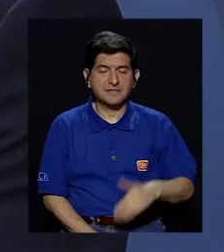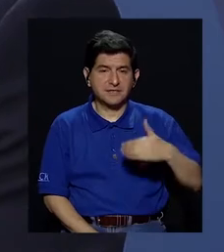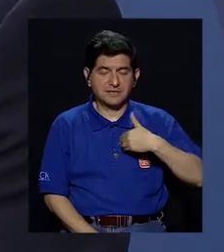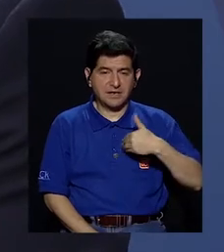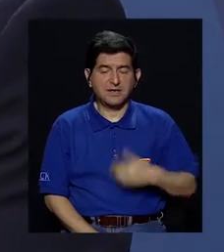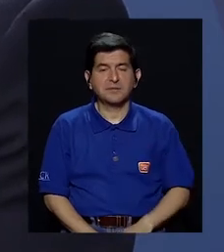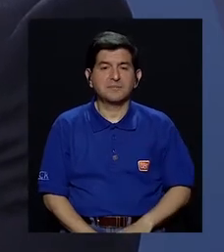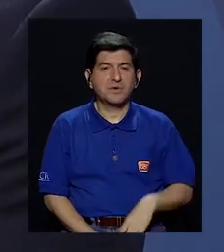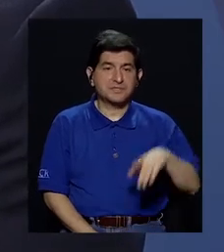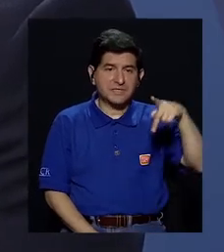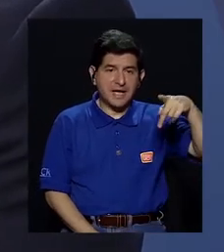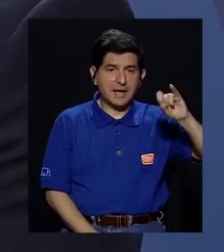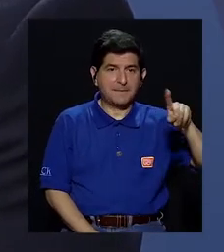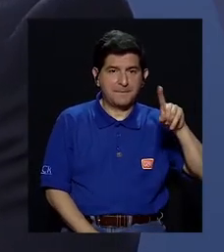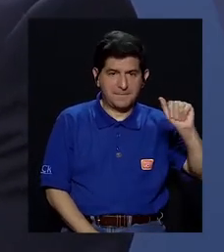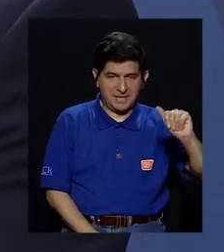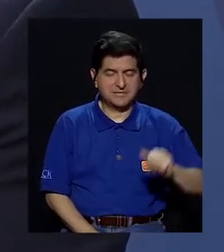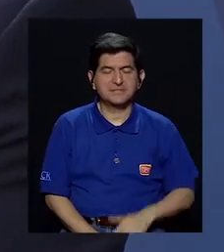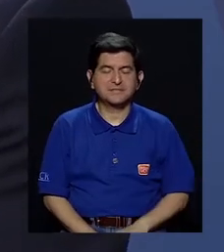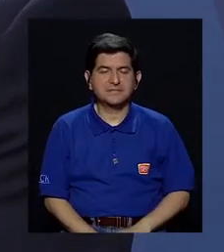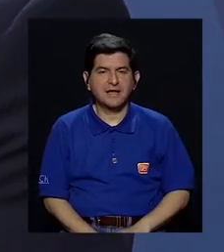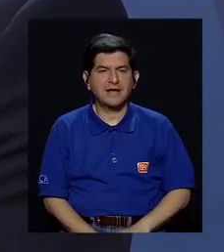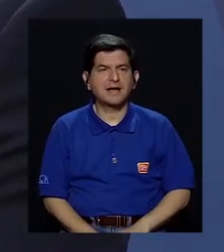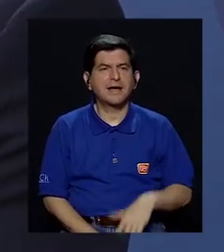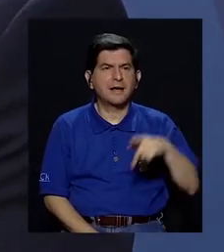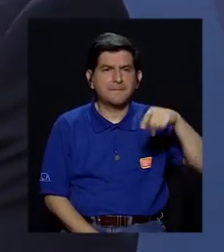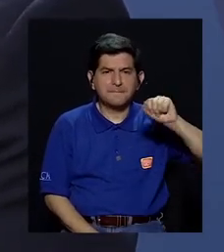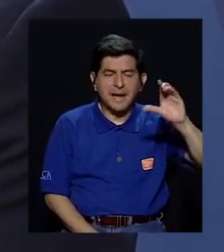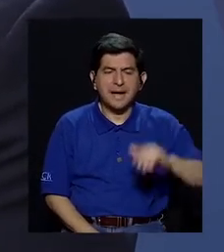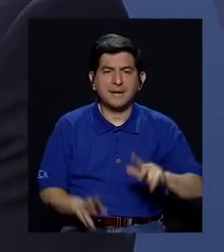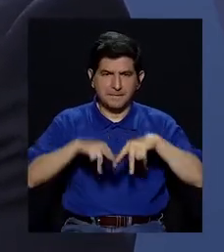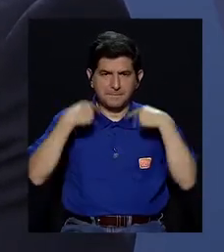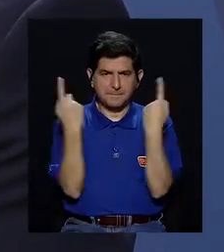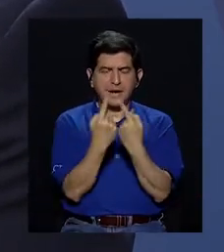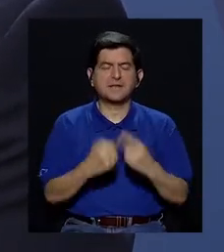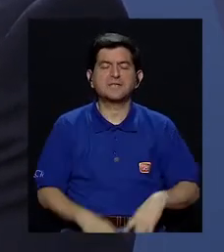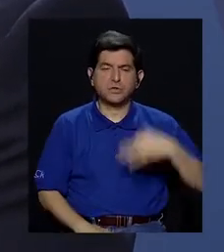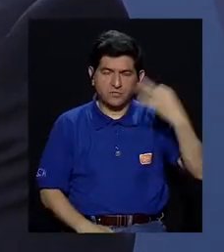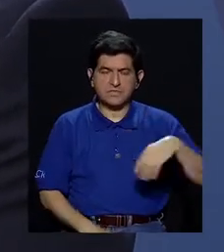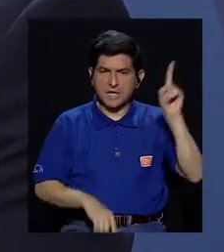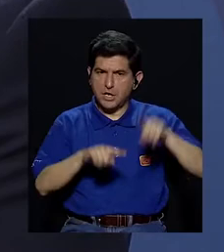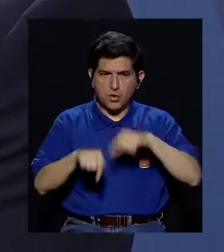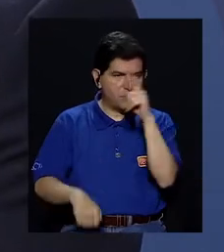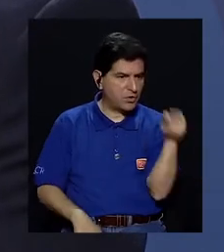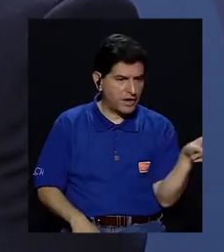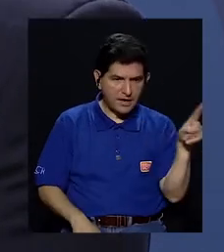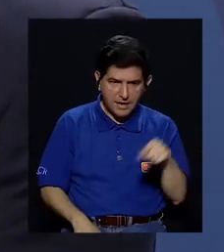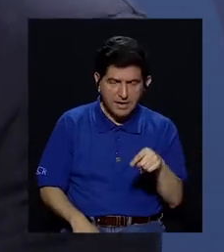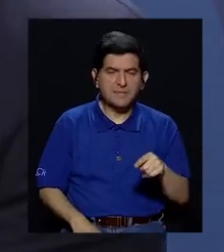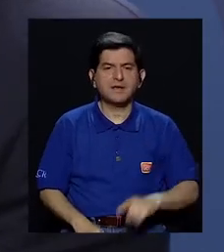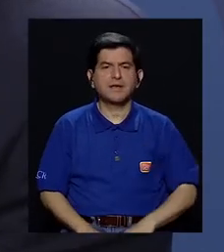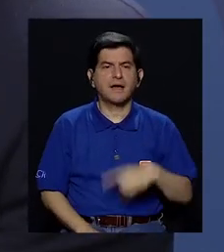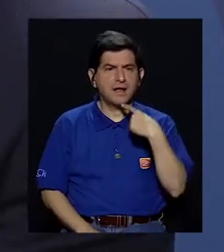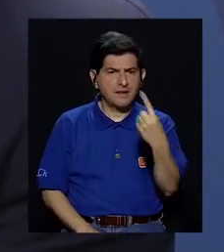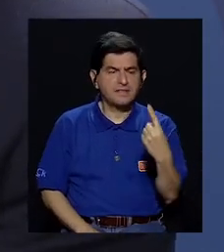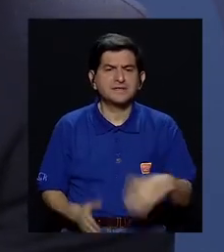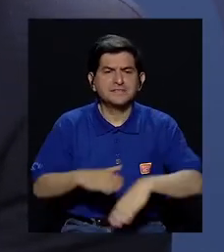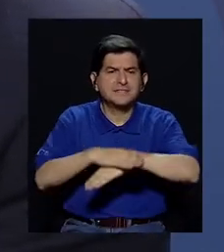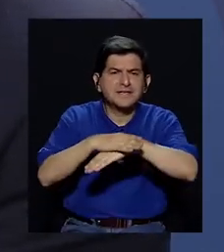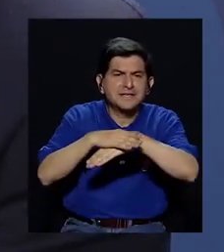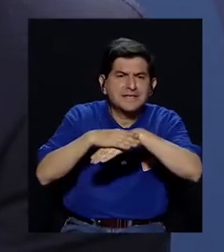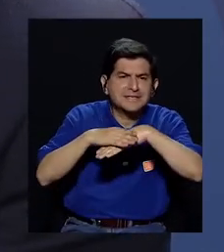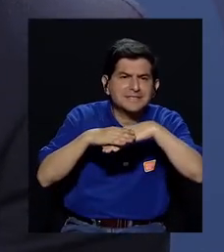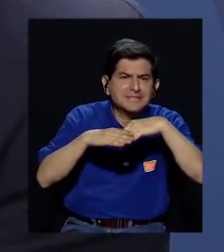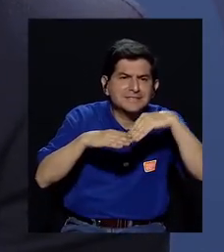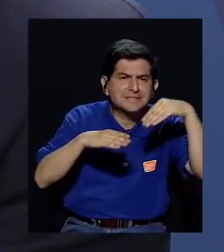son pisa considerablemente más fuerte que en 2014 el partido oficialista no lo podemos descartar el único que casi que se podría decir que sale